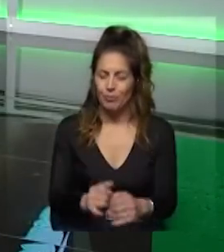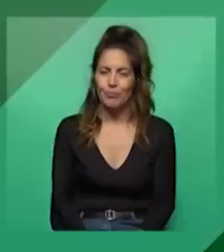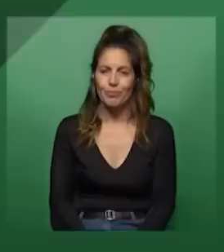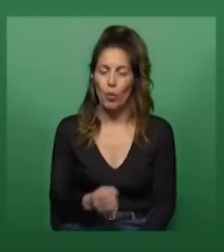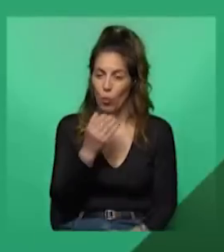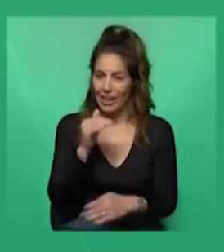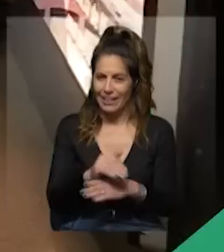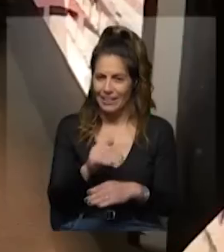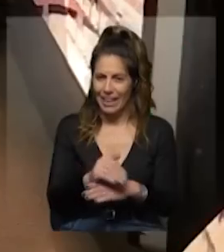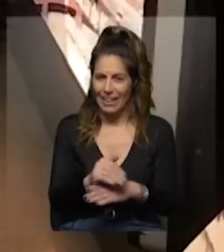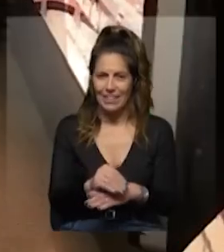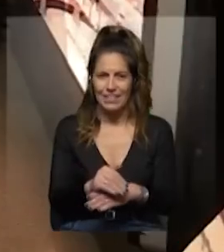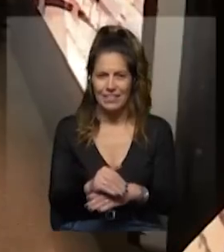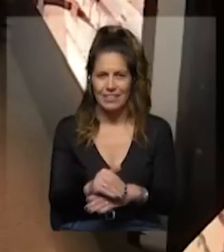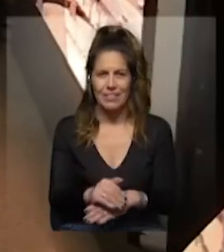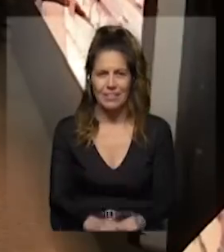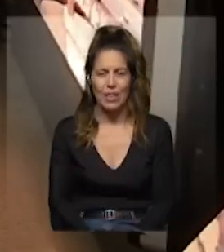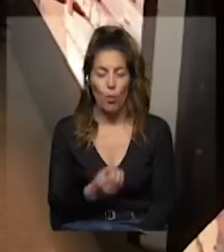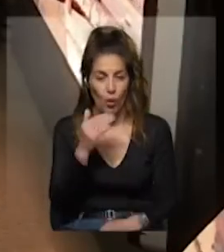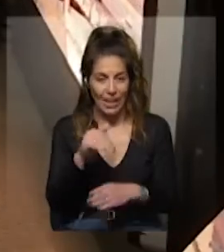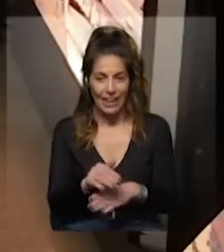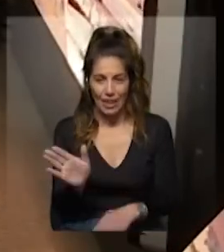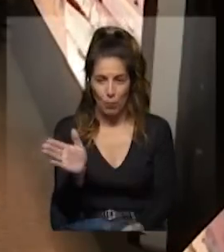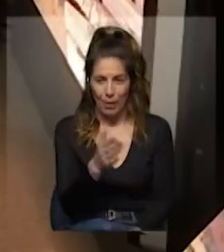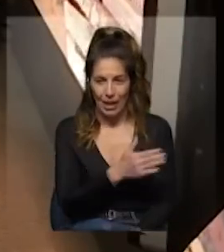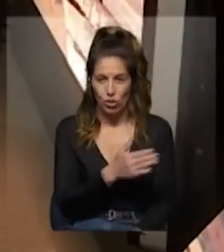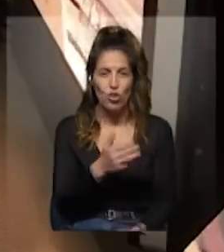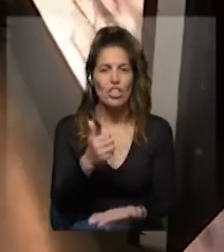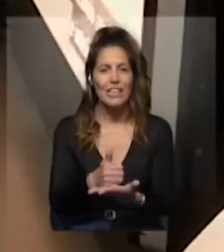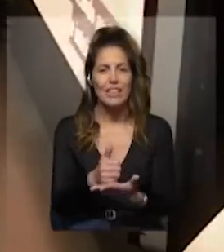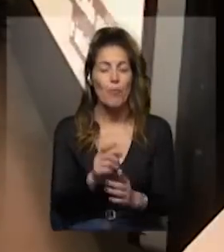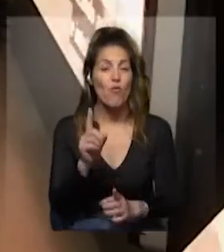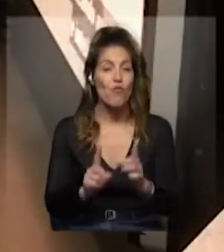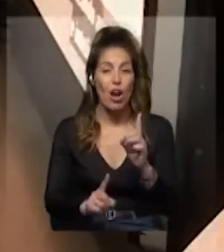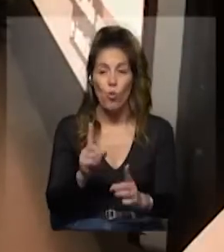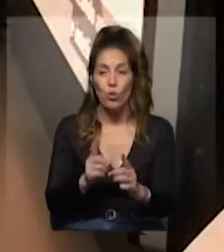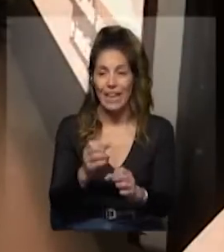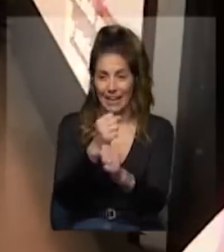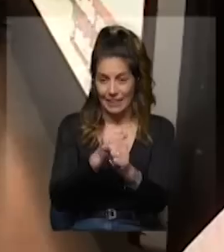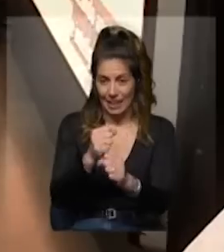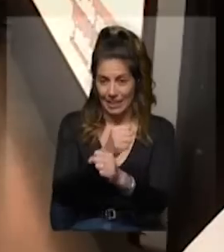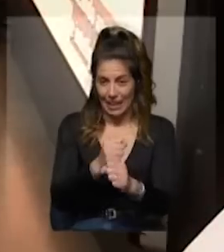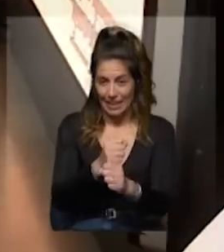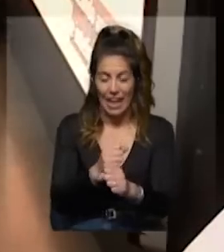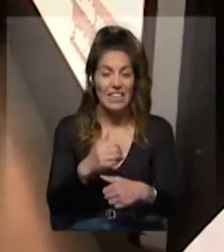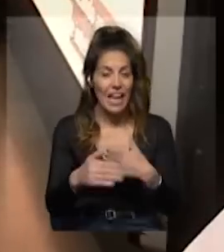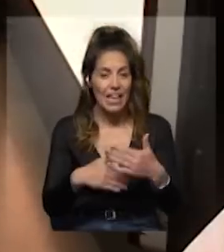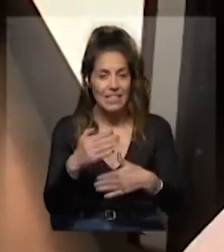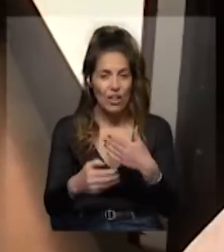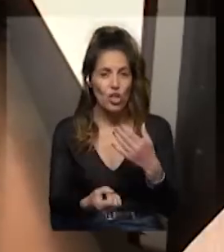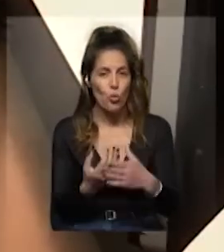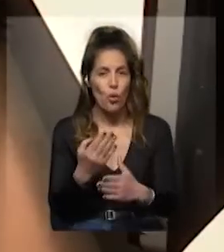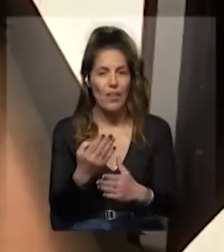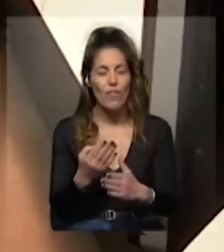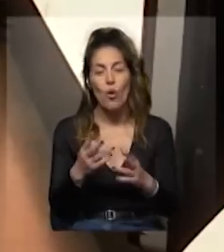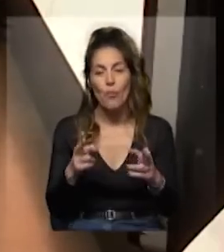tardes josa buenas tardes para todas y todas nos encontramos en la Facultad de ingeniería donde se está desarrollando una nueva versión